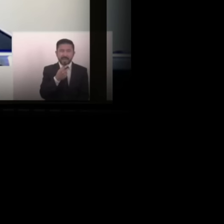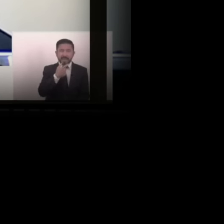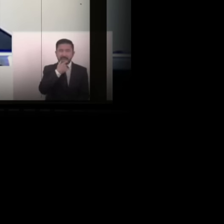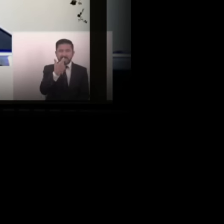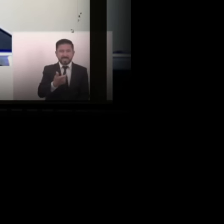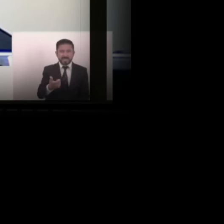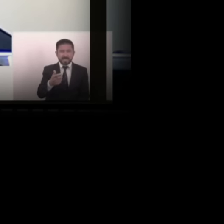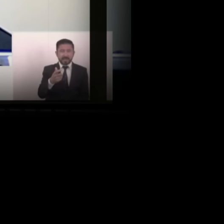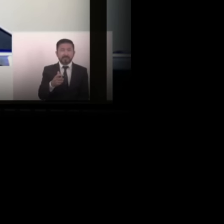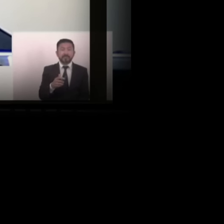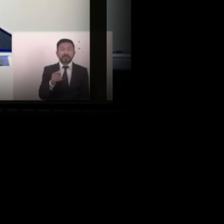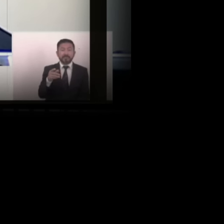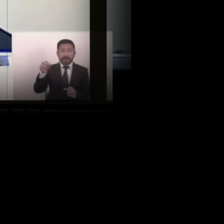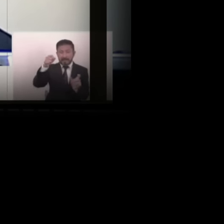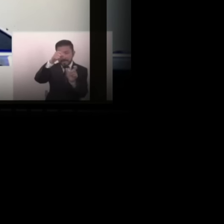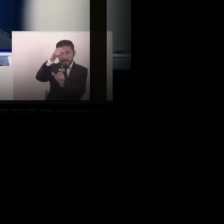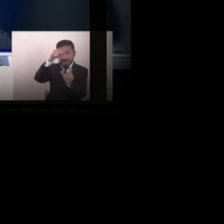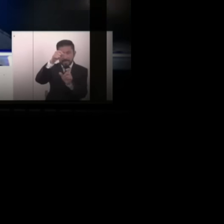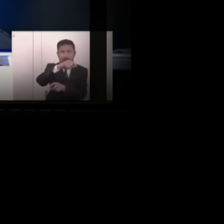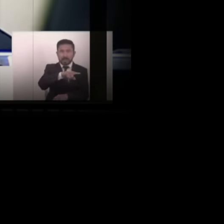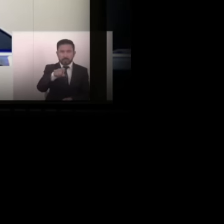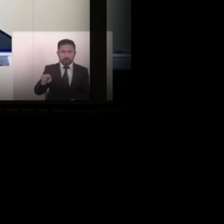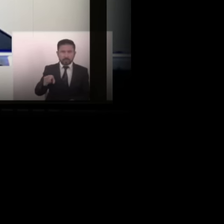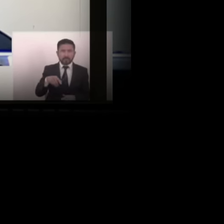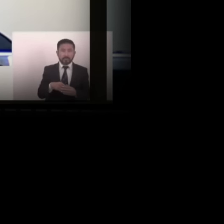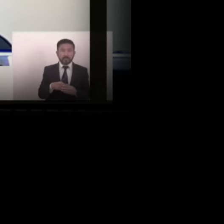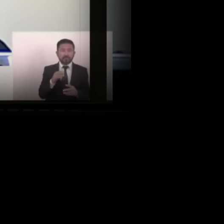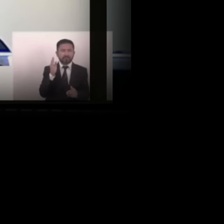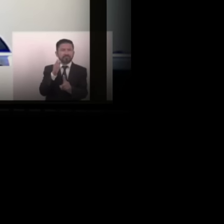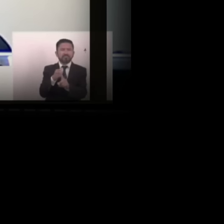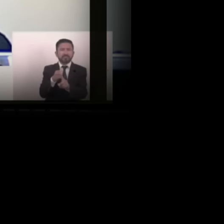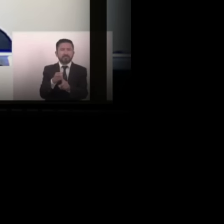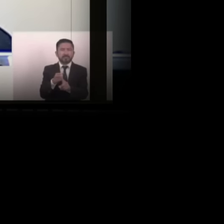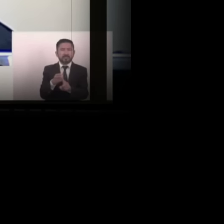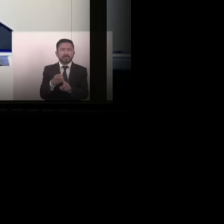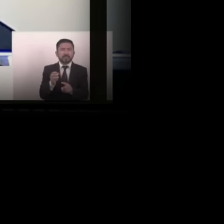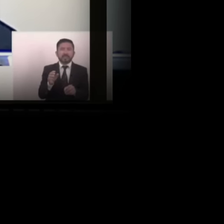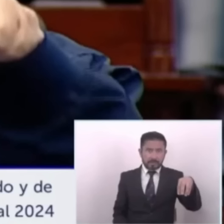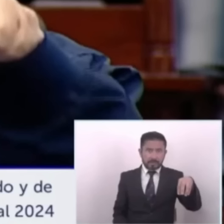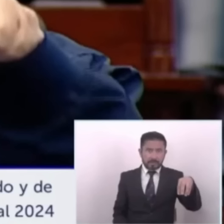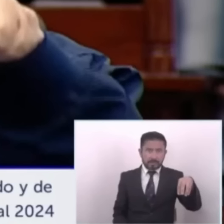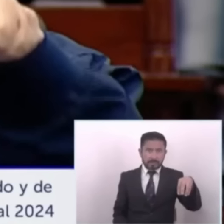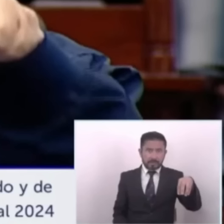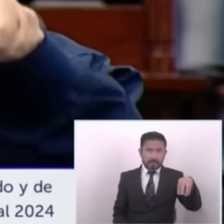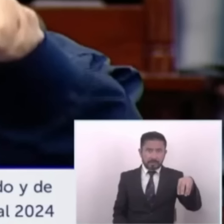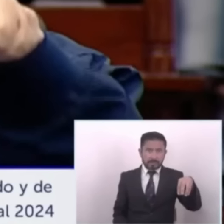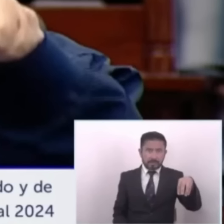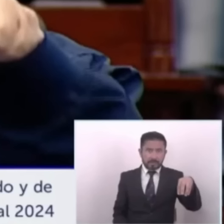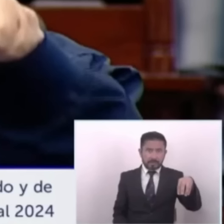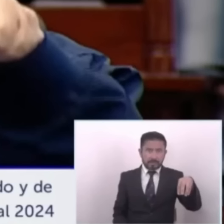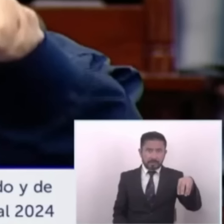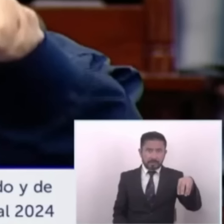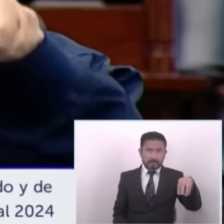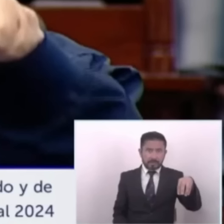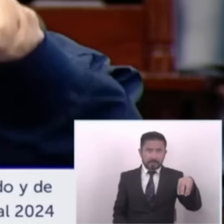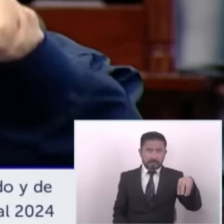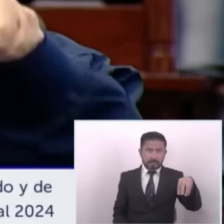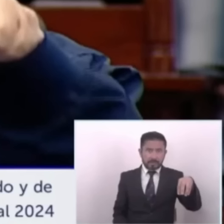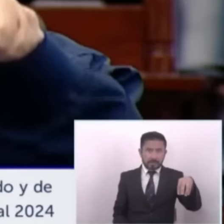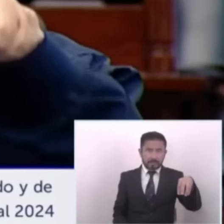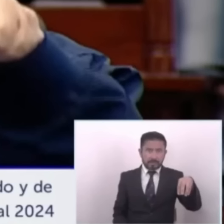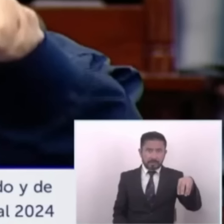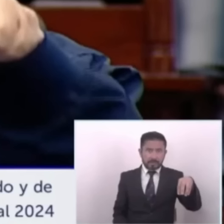difamación para engañarle a ustedes y hablo específicamente del oficialismo vaya escucharon que ella dijo